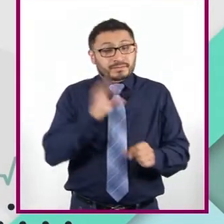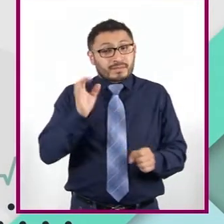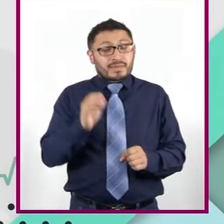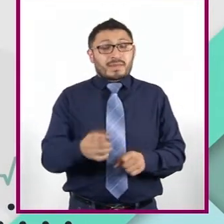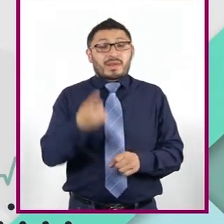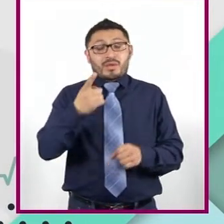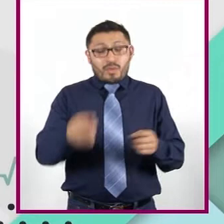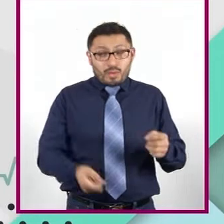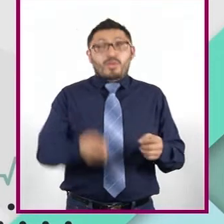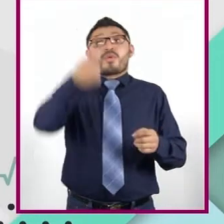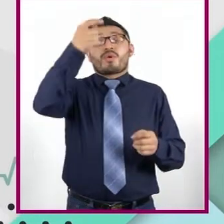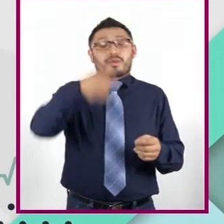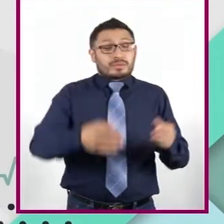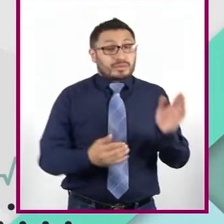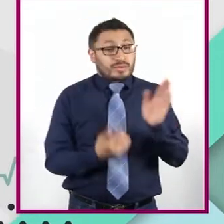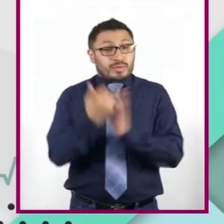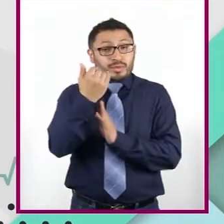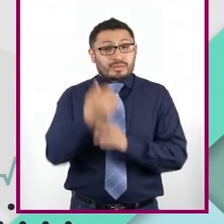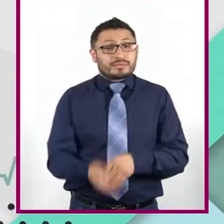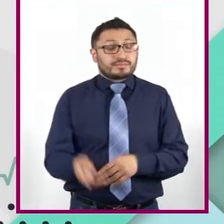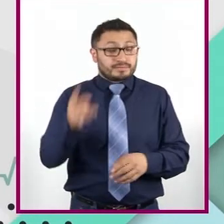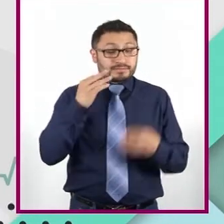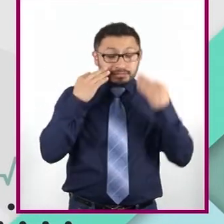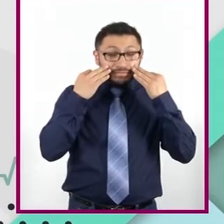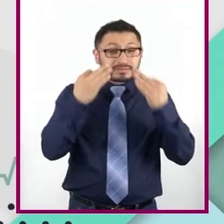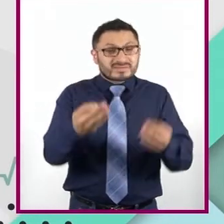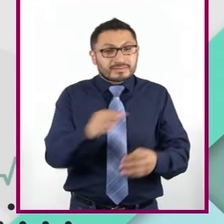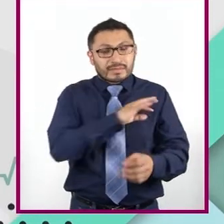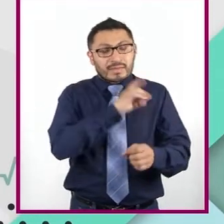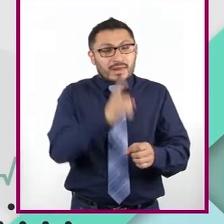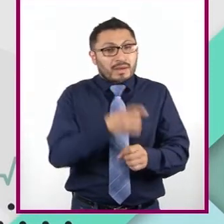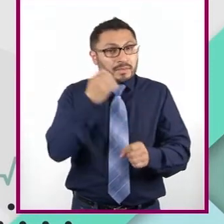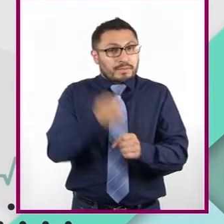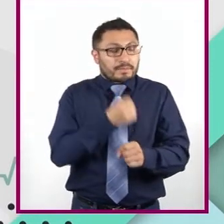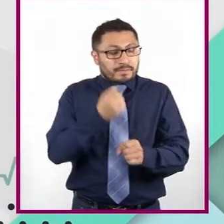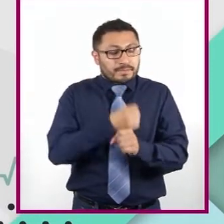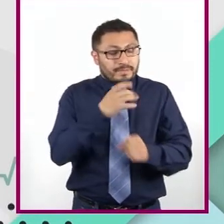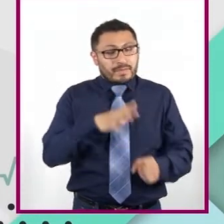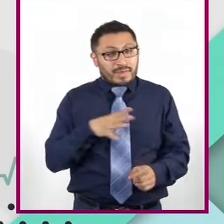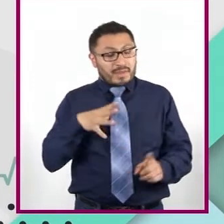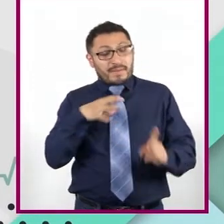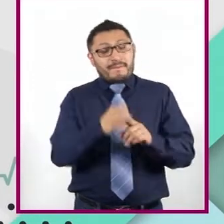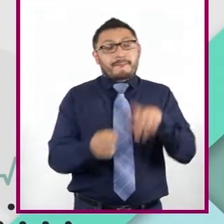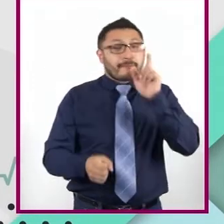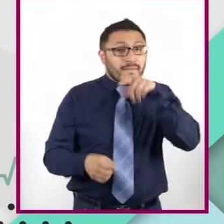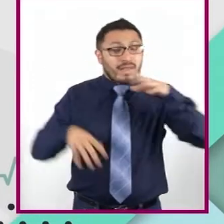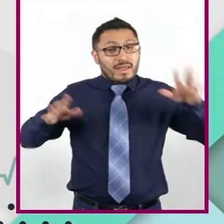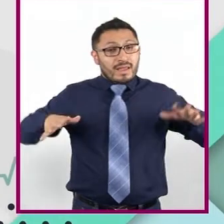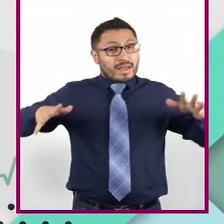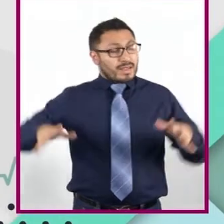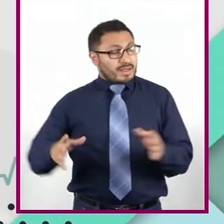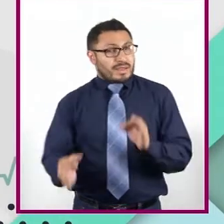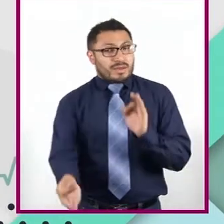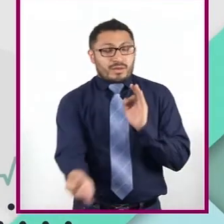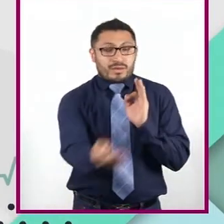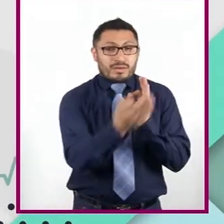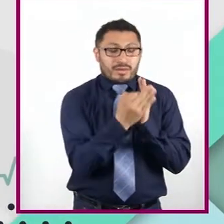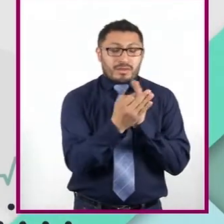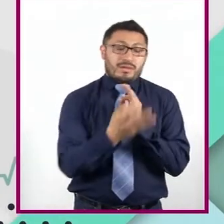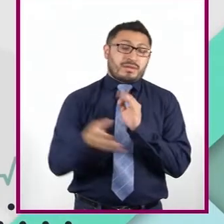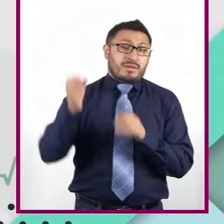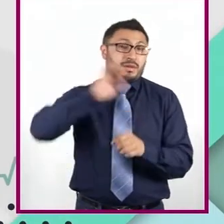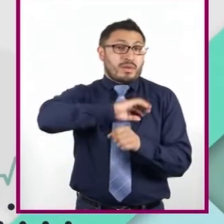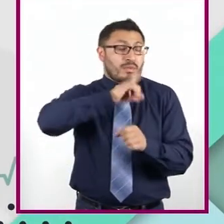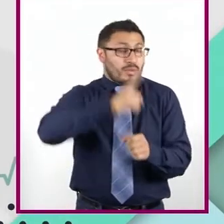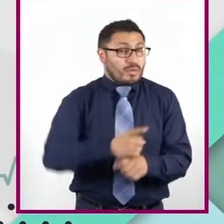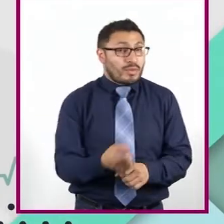número de lanzamientos aumenta. Se observa que la probabilidad frecuencial de obtener águila se va acercando a la probabilidad